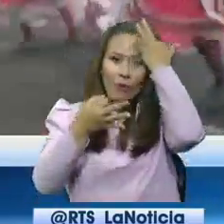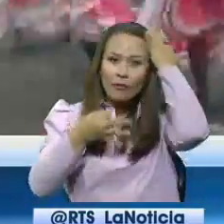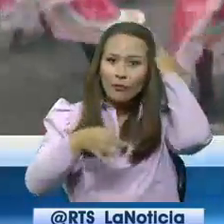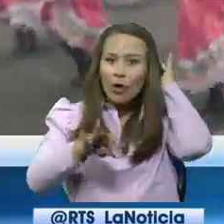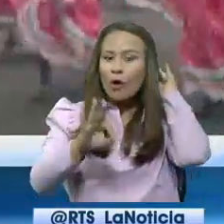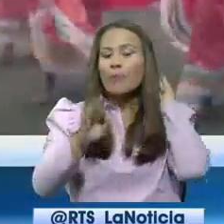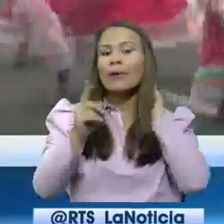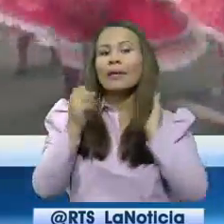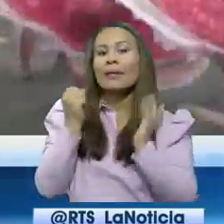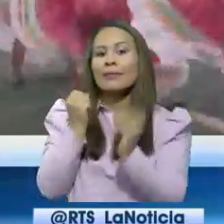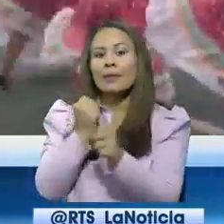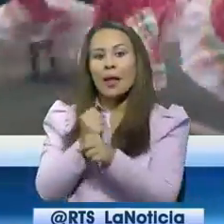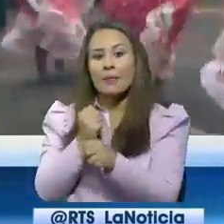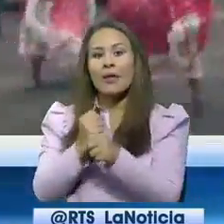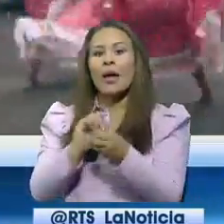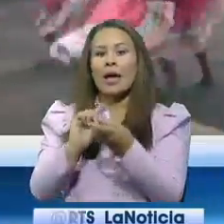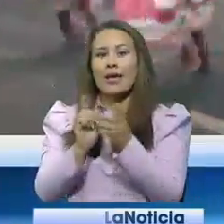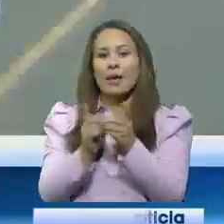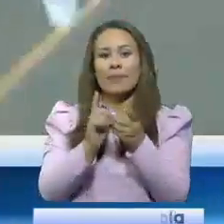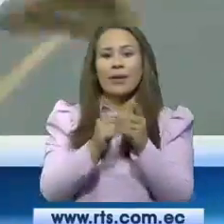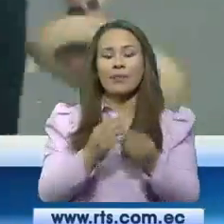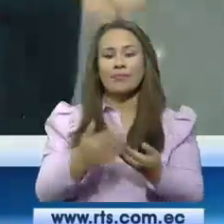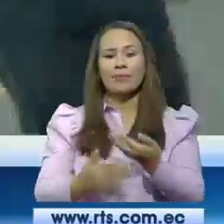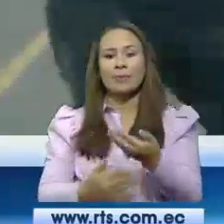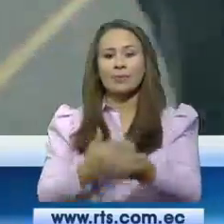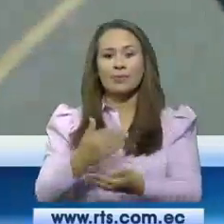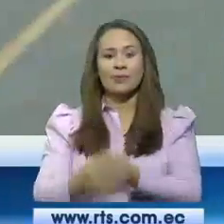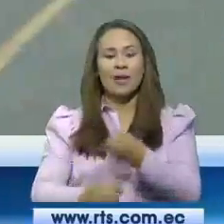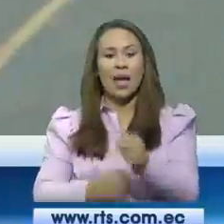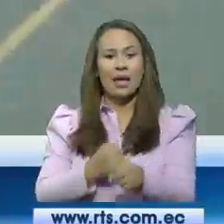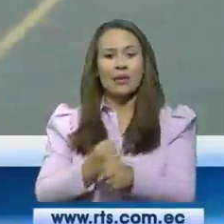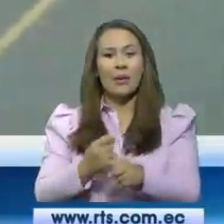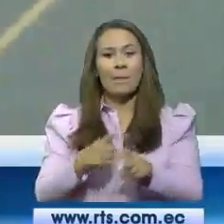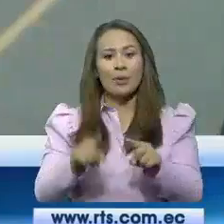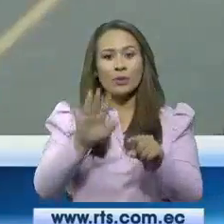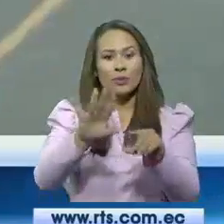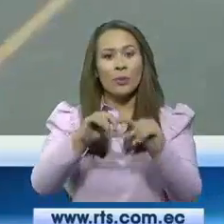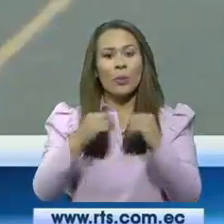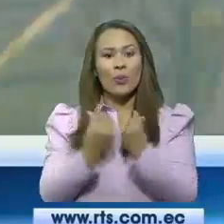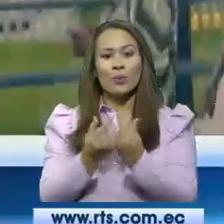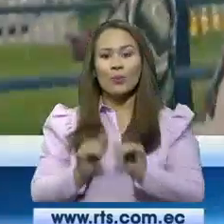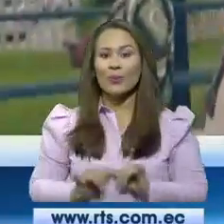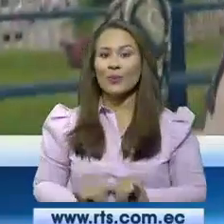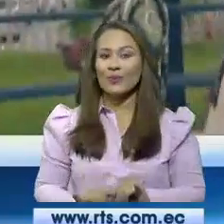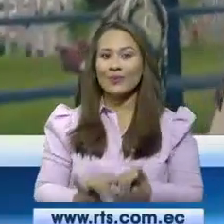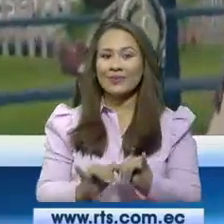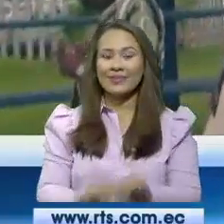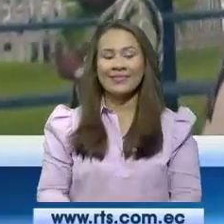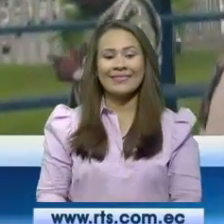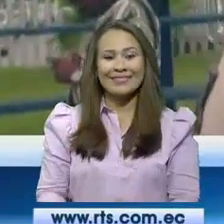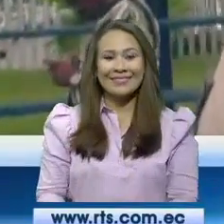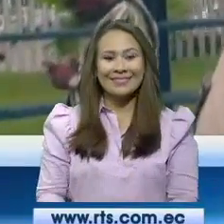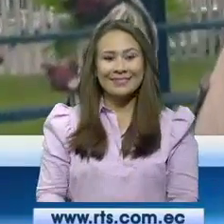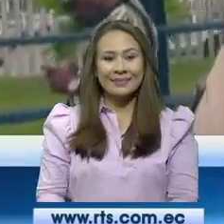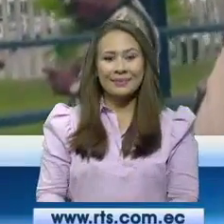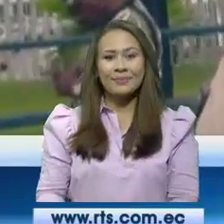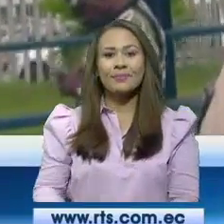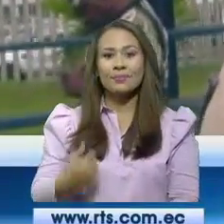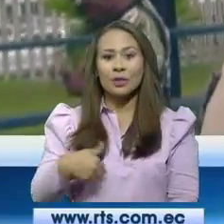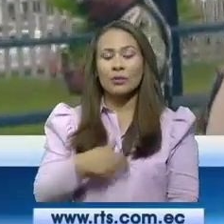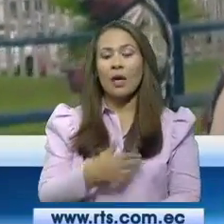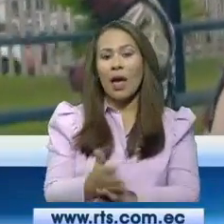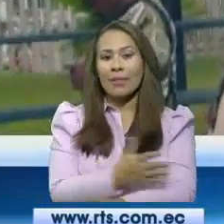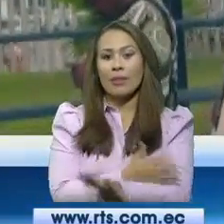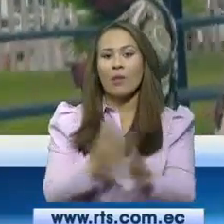los integrantes han ido cambiando con el paso de los años, pero la agrupación se mantiene. No estamos todos los que iniciamos porque